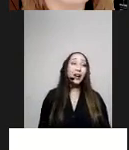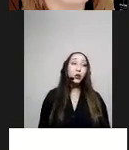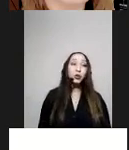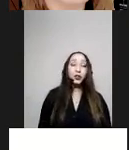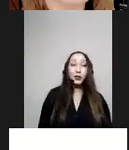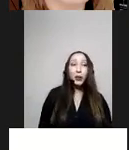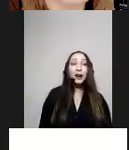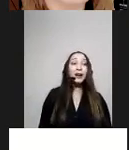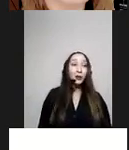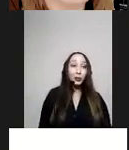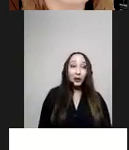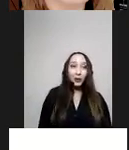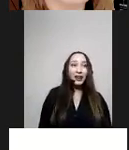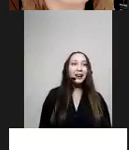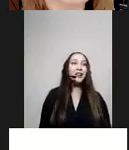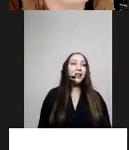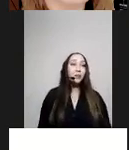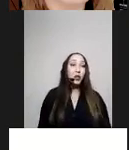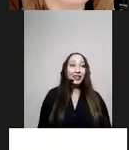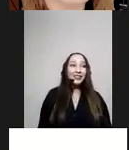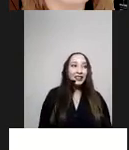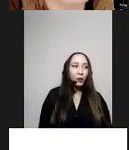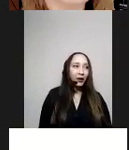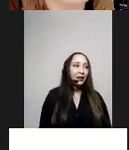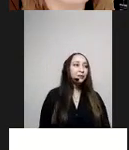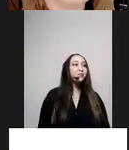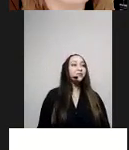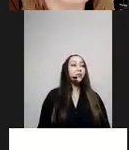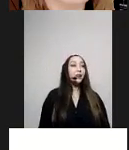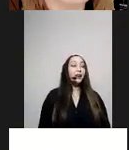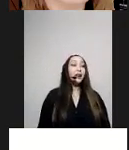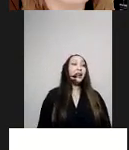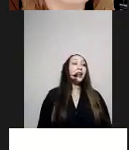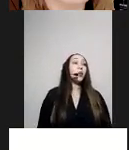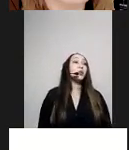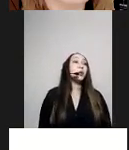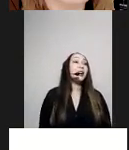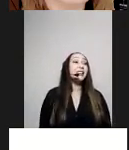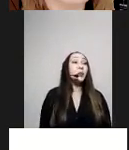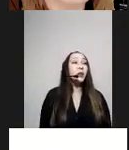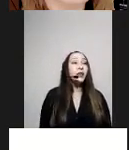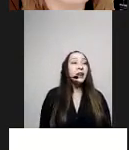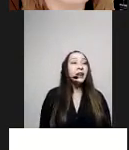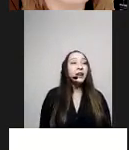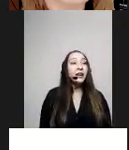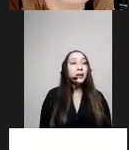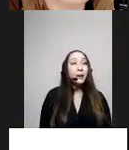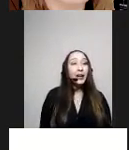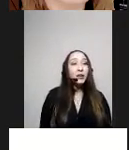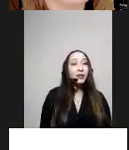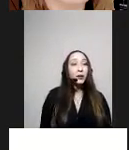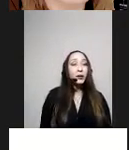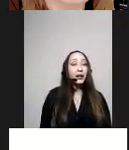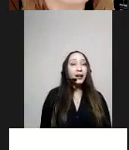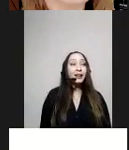lo que es acoso sexual, acoso laboral, violencia laboral. En cuanto a seguridad en el empleo